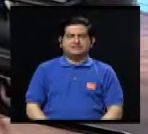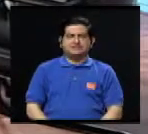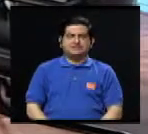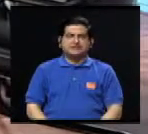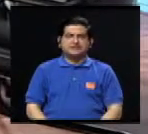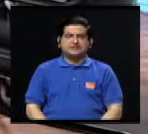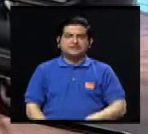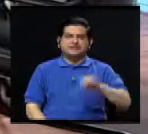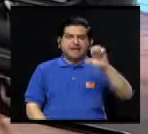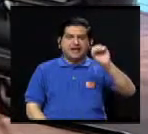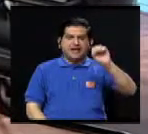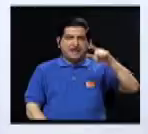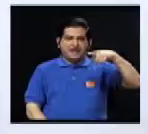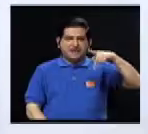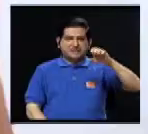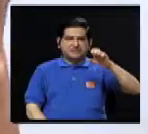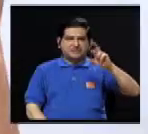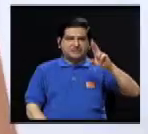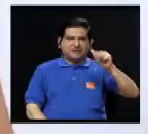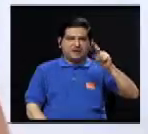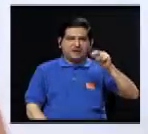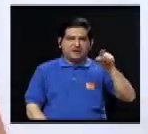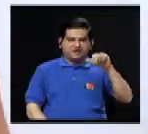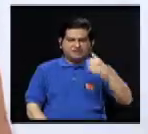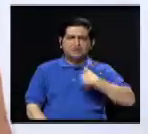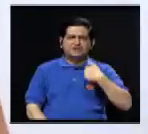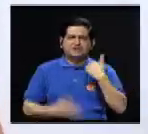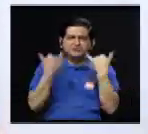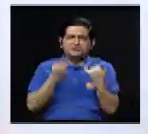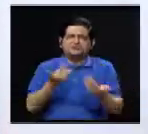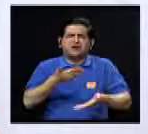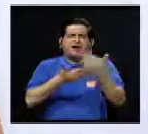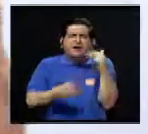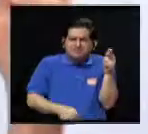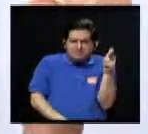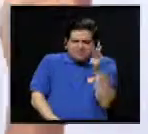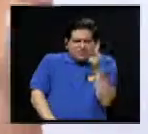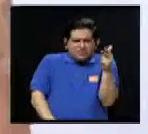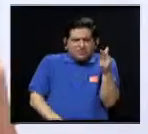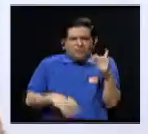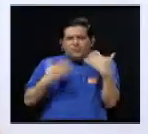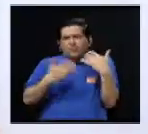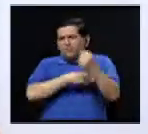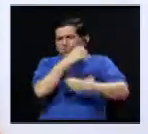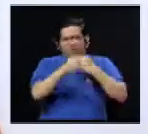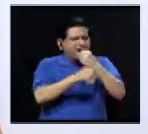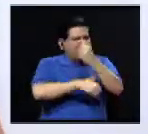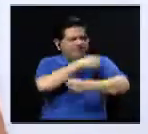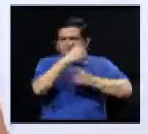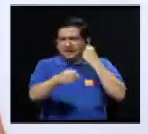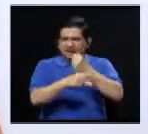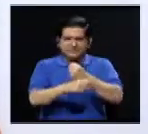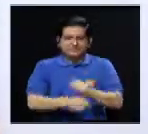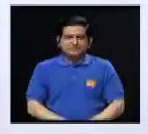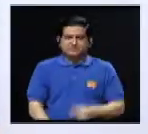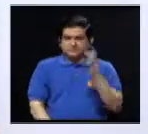Ajá. Doña Esperanza, yo venía grabándola desde hacía muchos años atrás, una